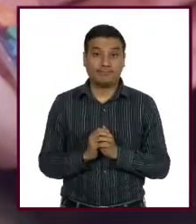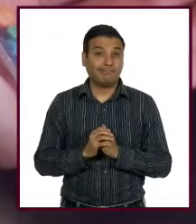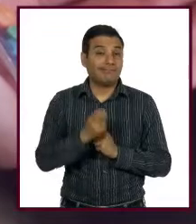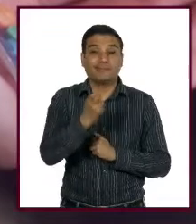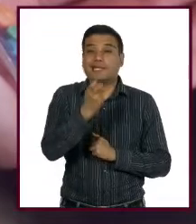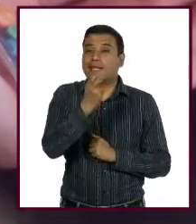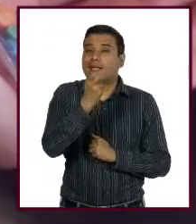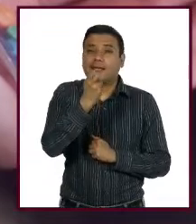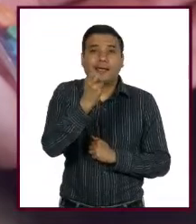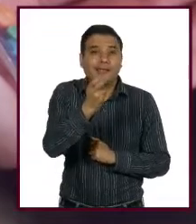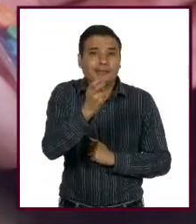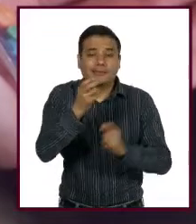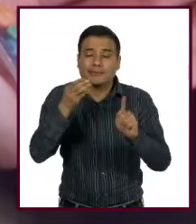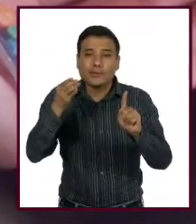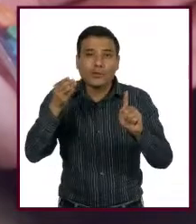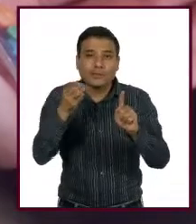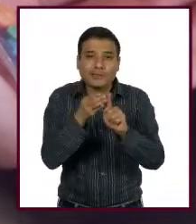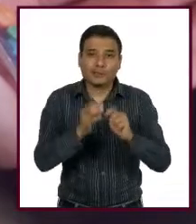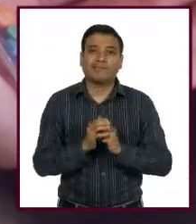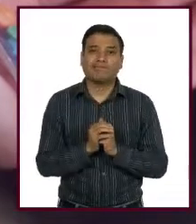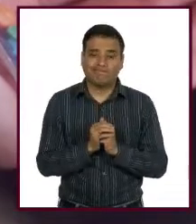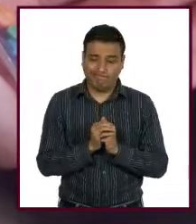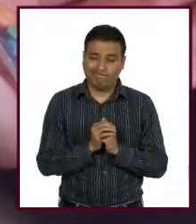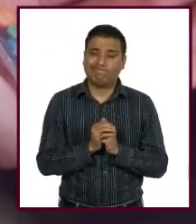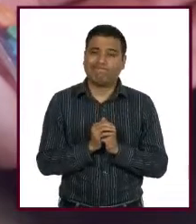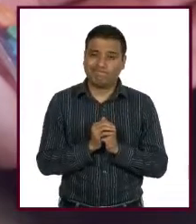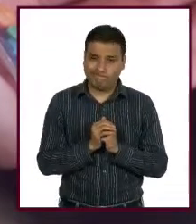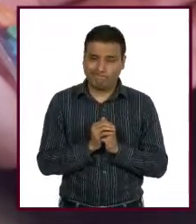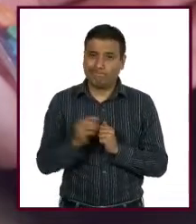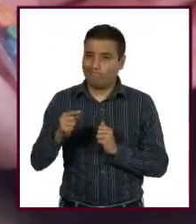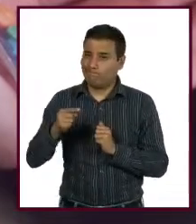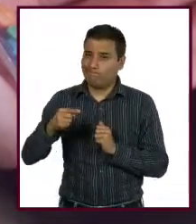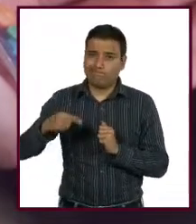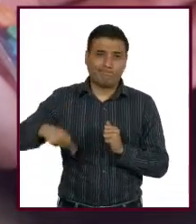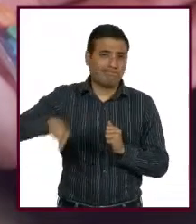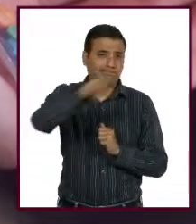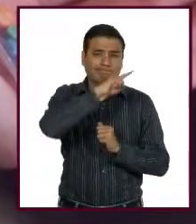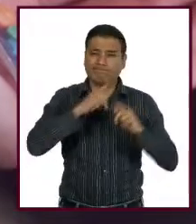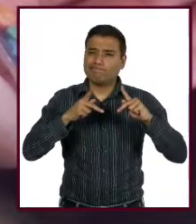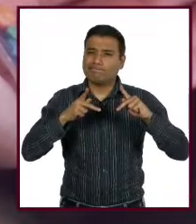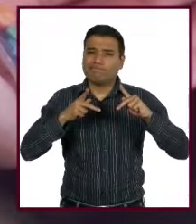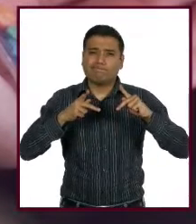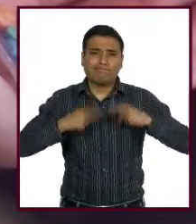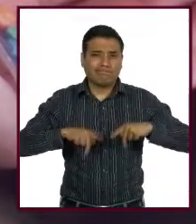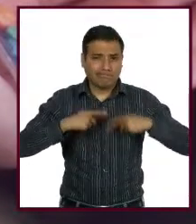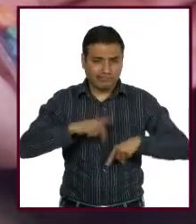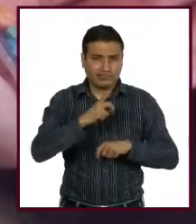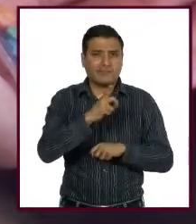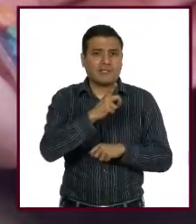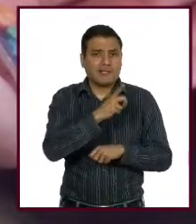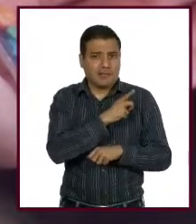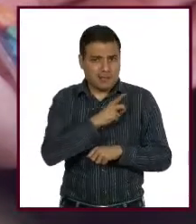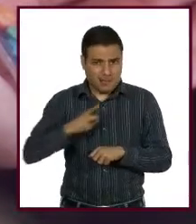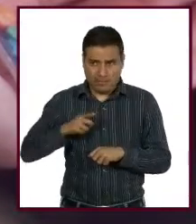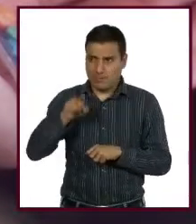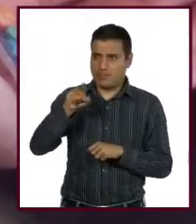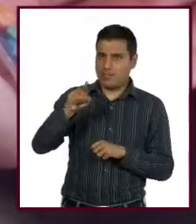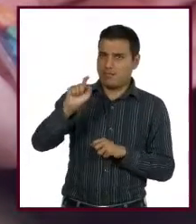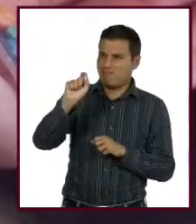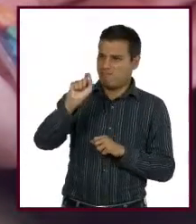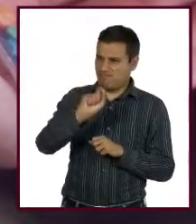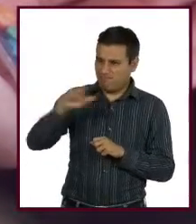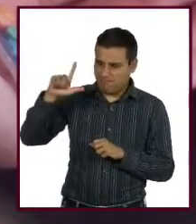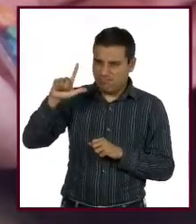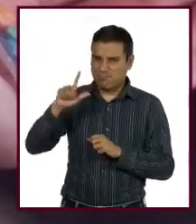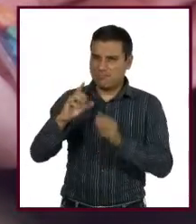maestra. Efectivamente, es acercarnos todo de la voz a la voz de los expertos y